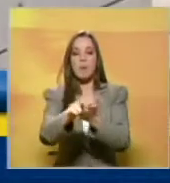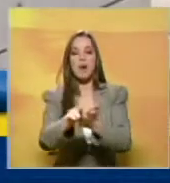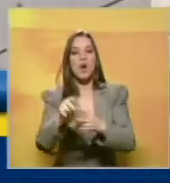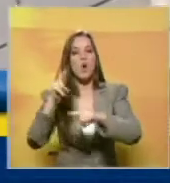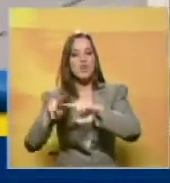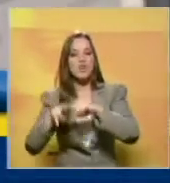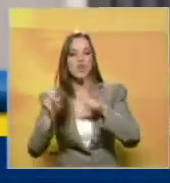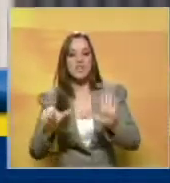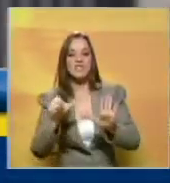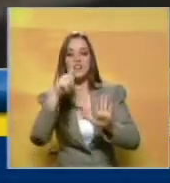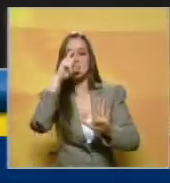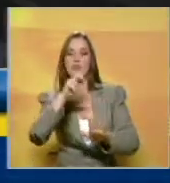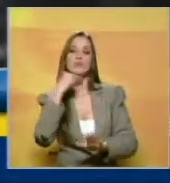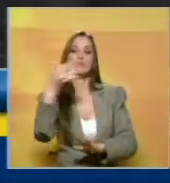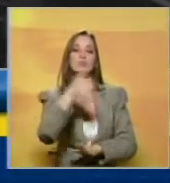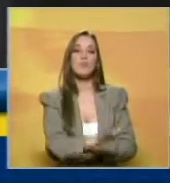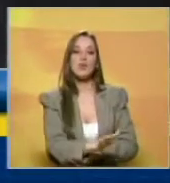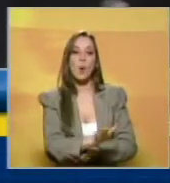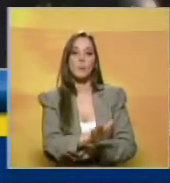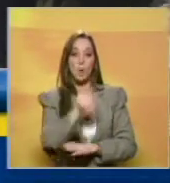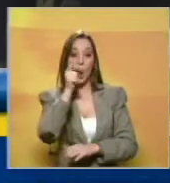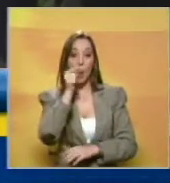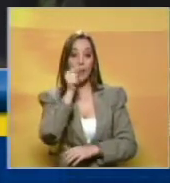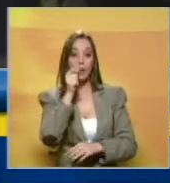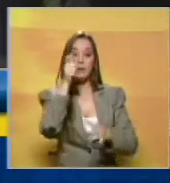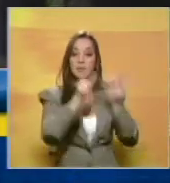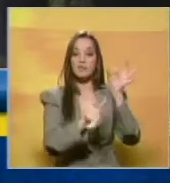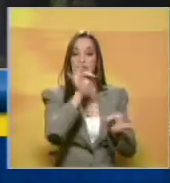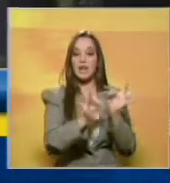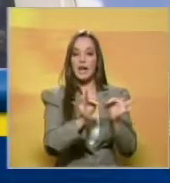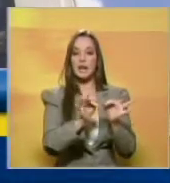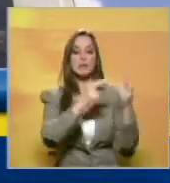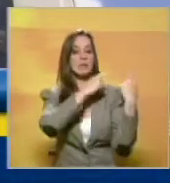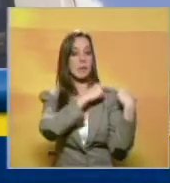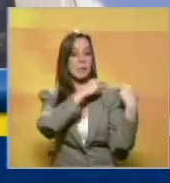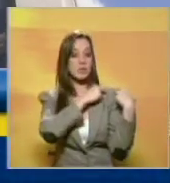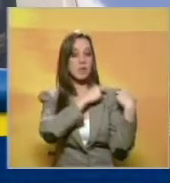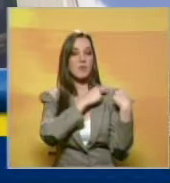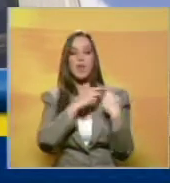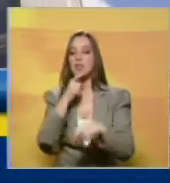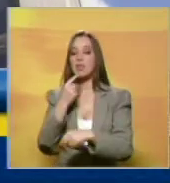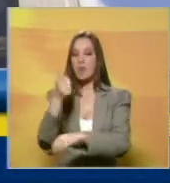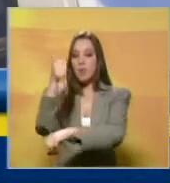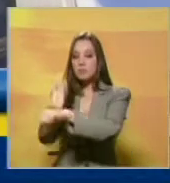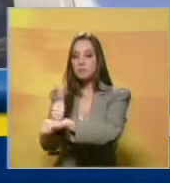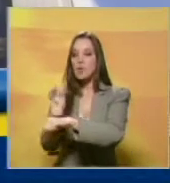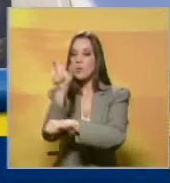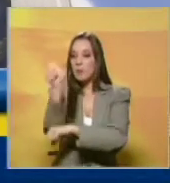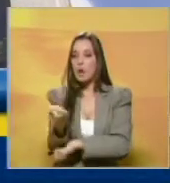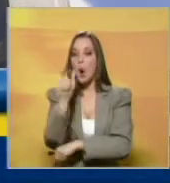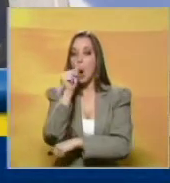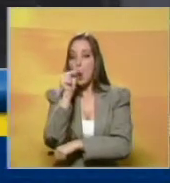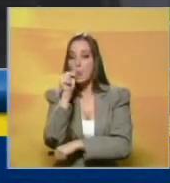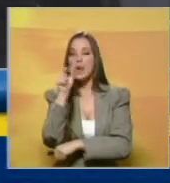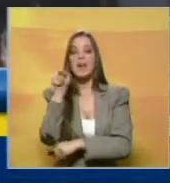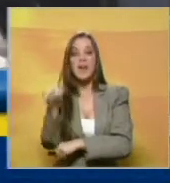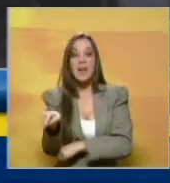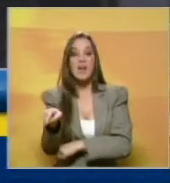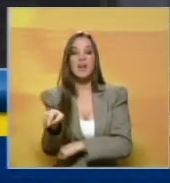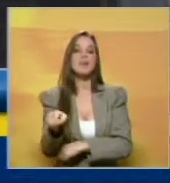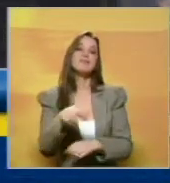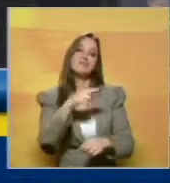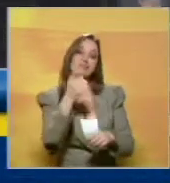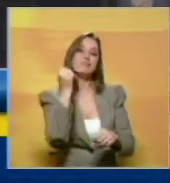audiencia preliminar, el fiscal nacional con competencia aeronáutica y marítima, José Gregorio Morales, acusó al citado hombre por la comisión del delito de